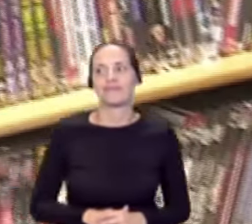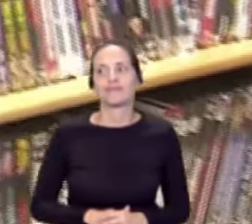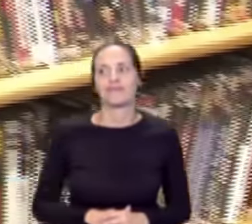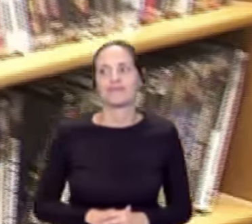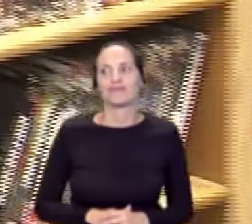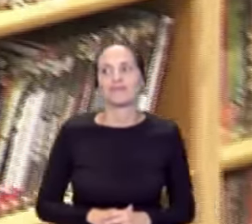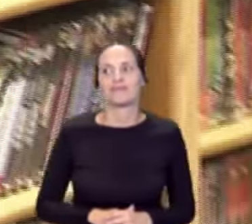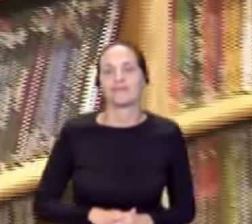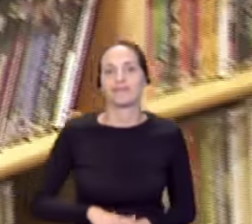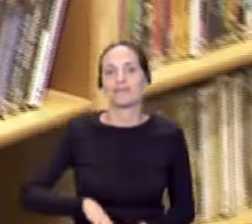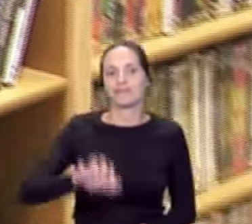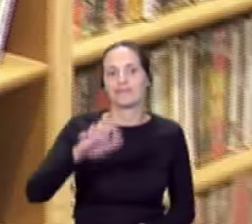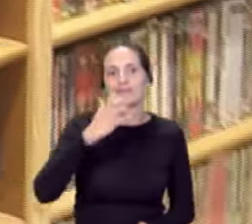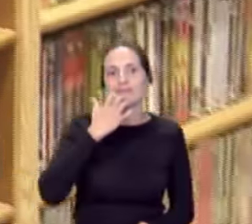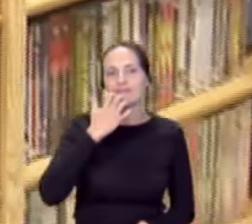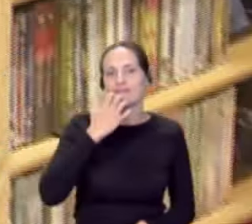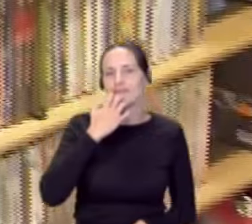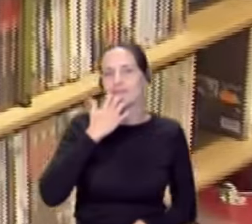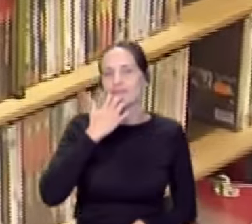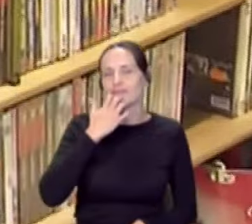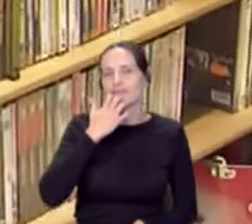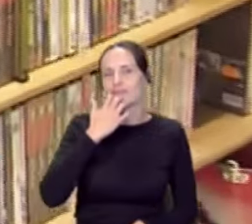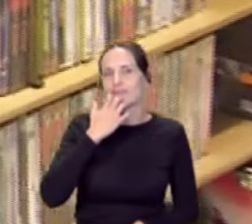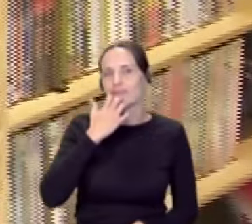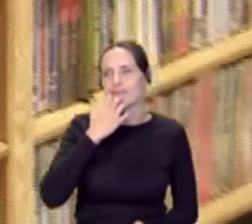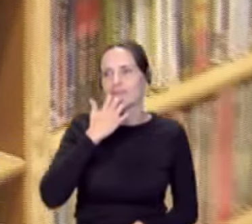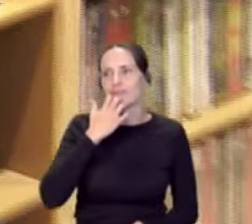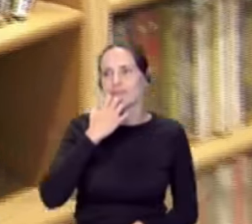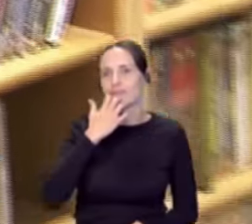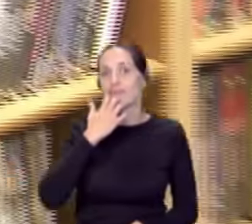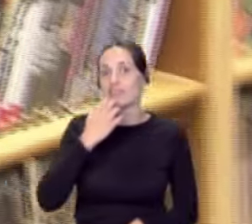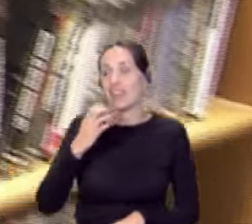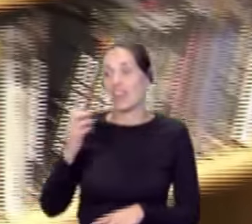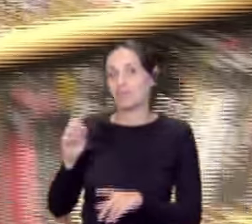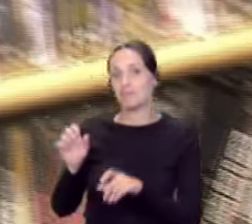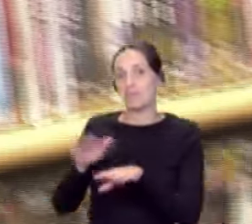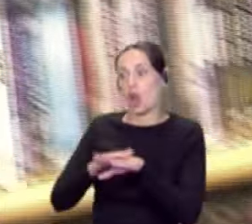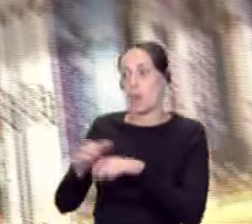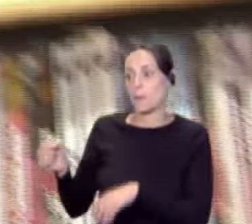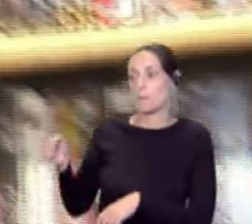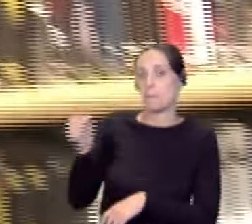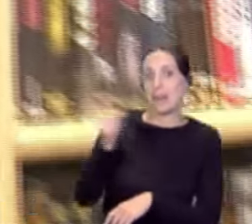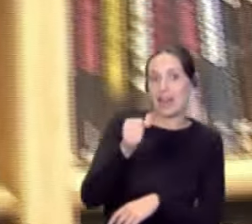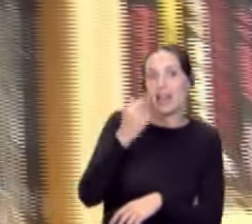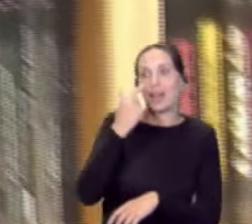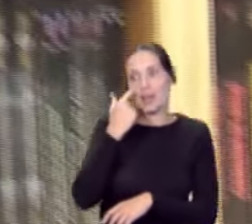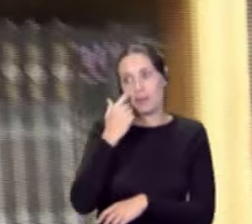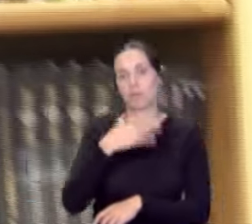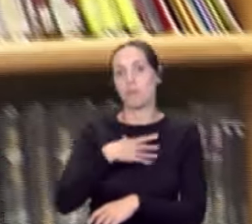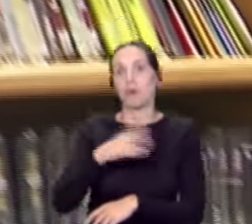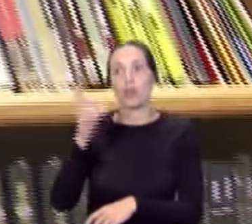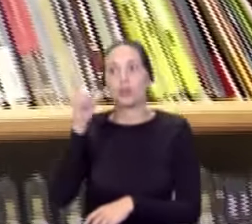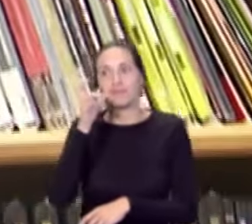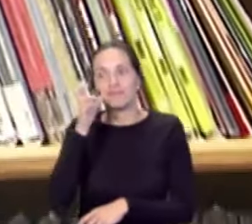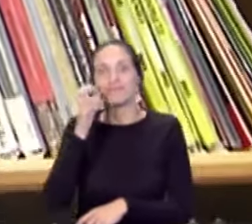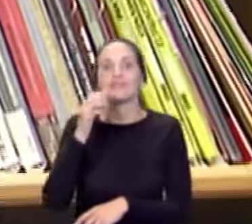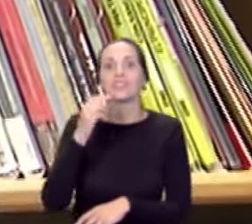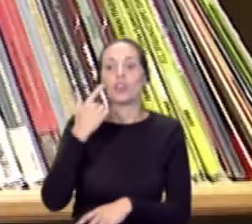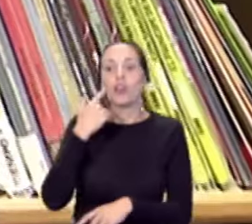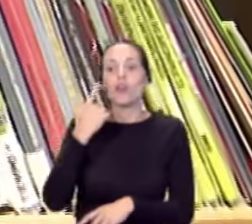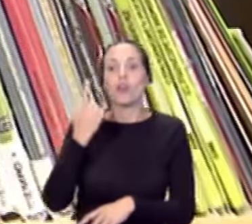Por ejemplo, acerca de tu marca, por favor, para que se pueda escuchar a Jorge. Hay muchas películas que, por ejemplo, yo busco en plataforma